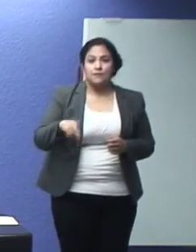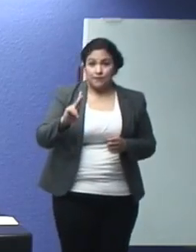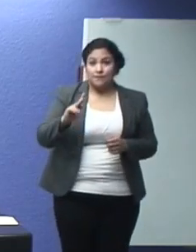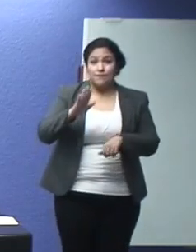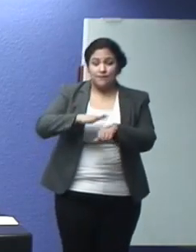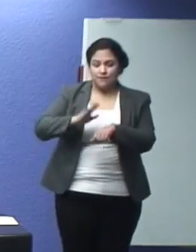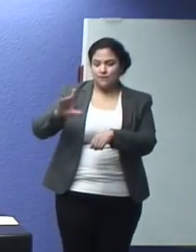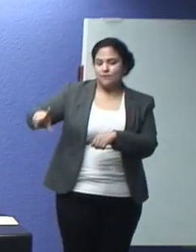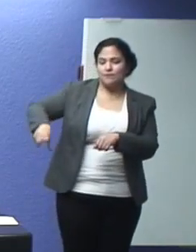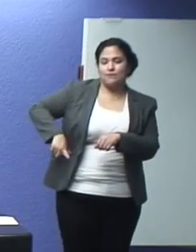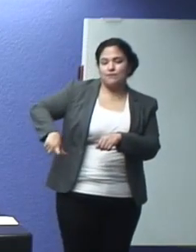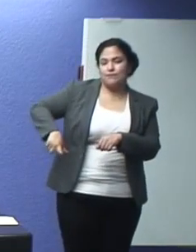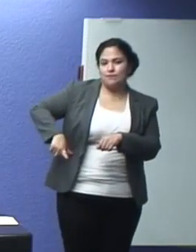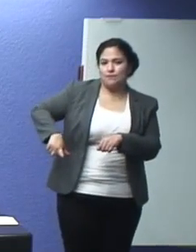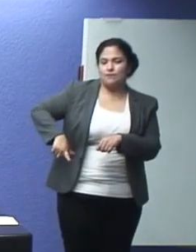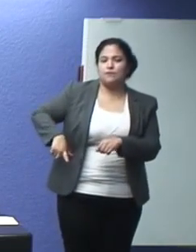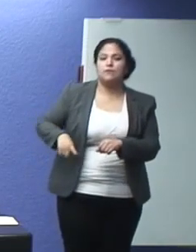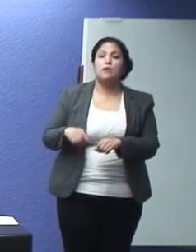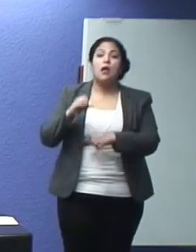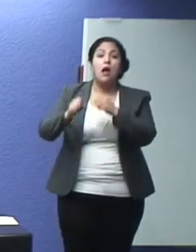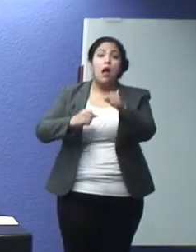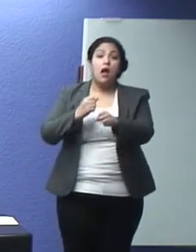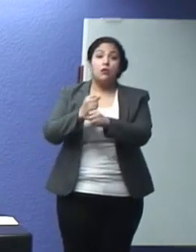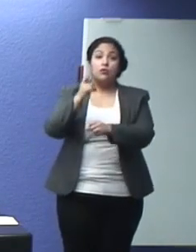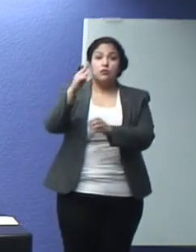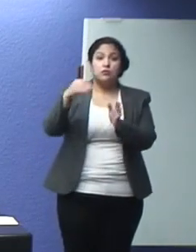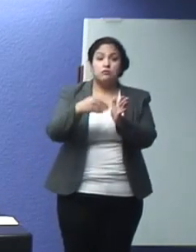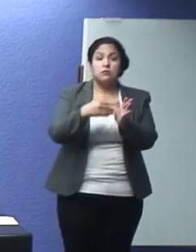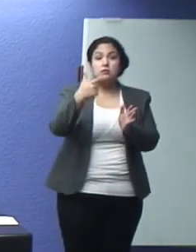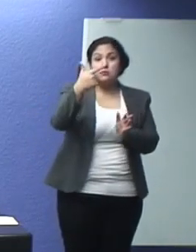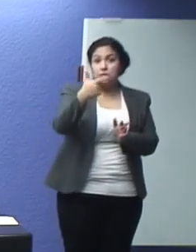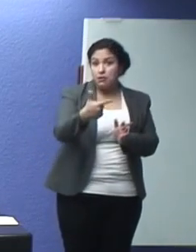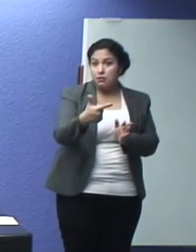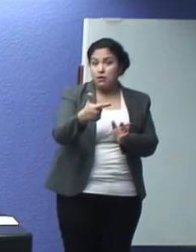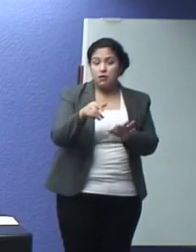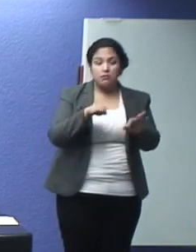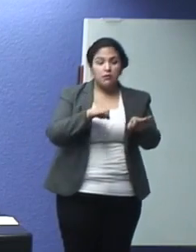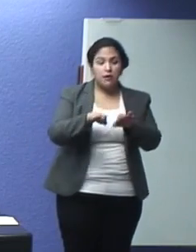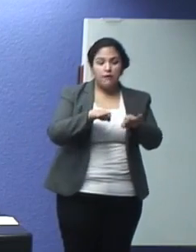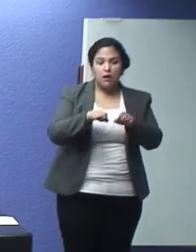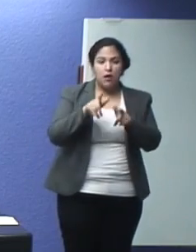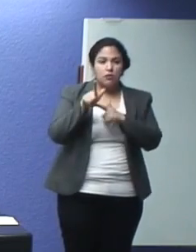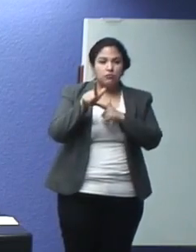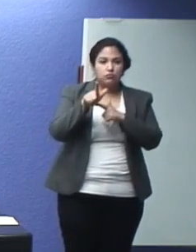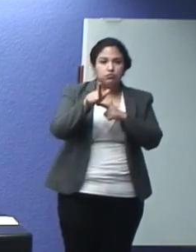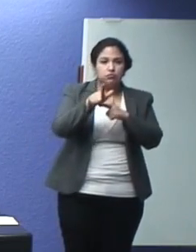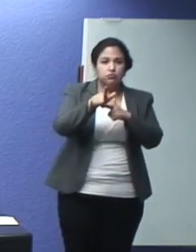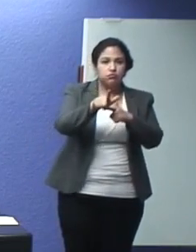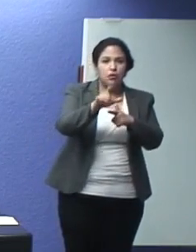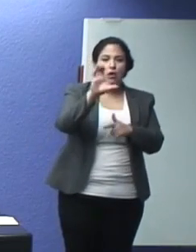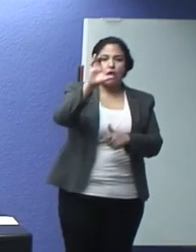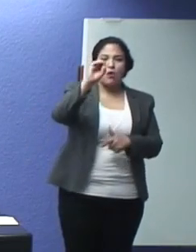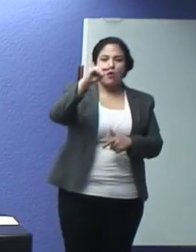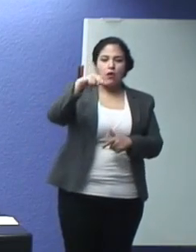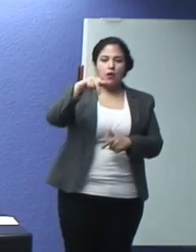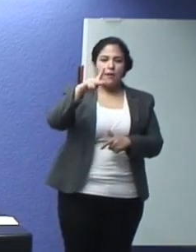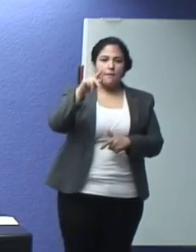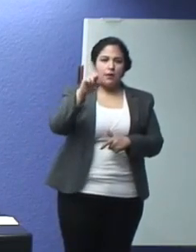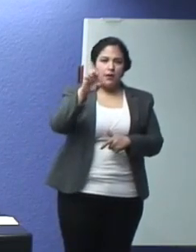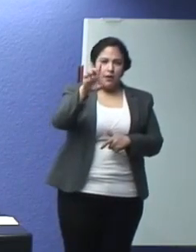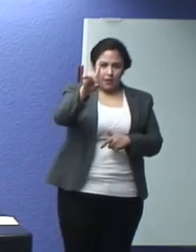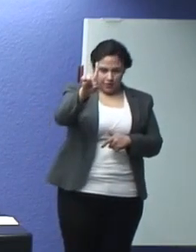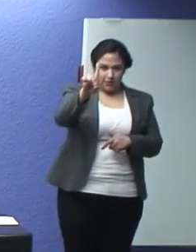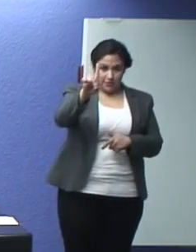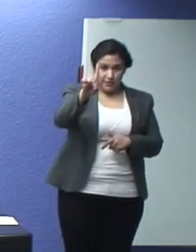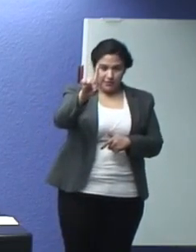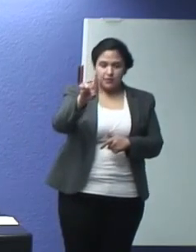el año 2007 ha trabajado de manera intermitente en el Consejo Nacional, bueno, CONAPRED, colaborando en